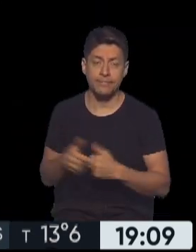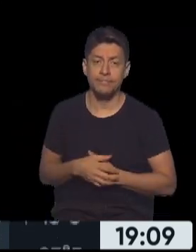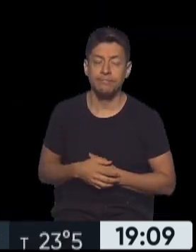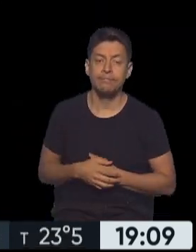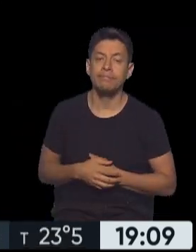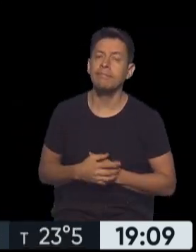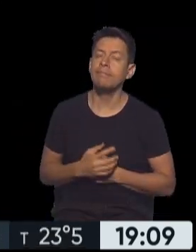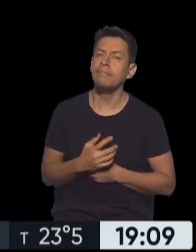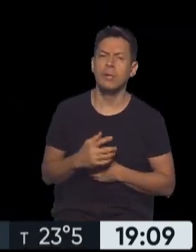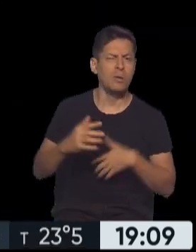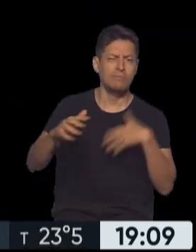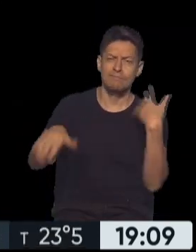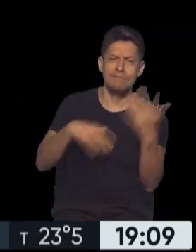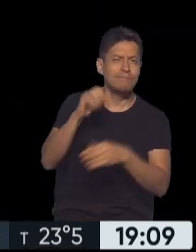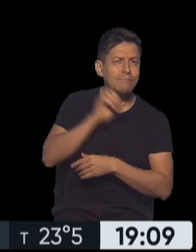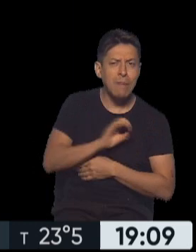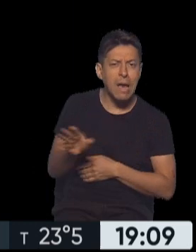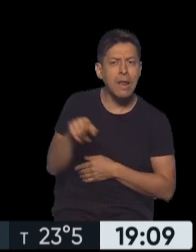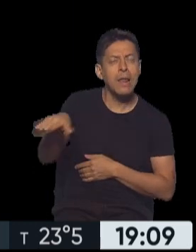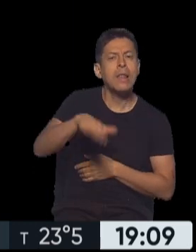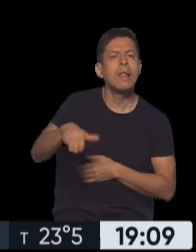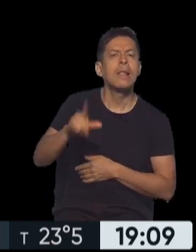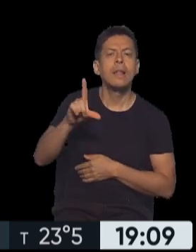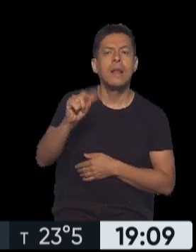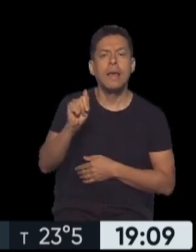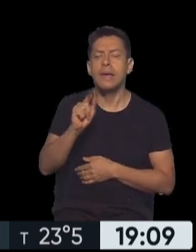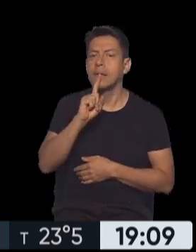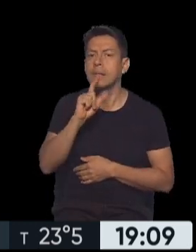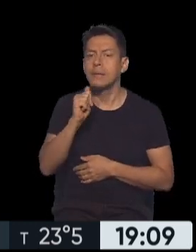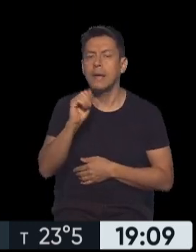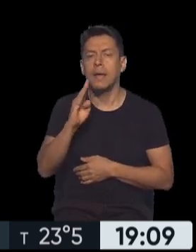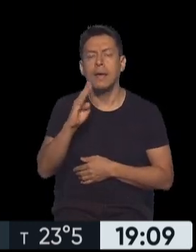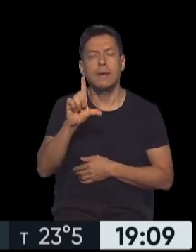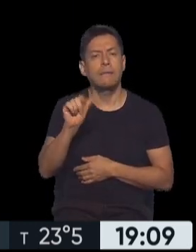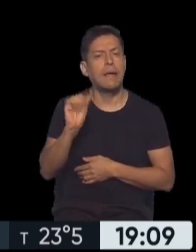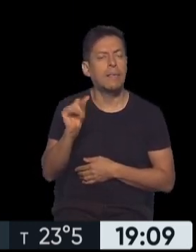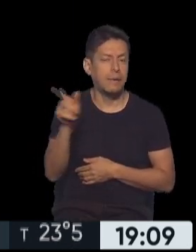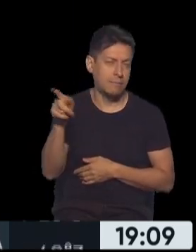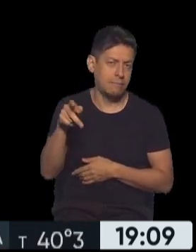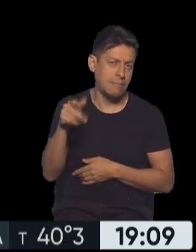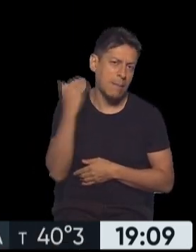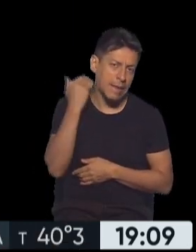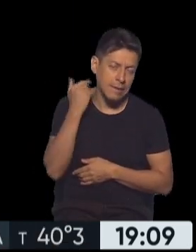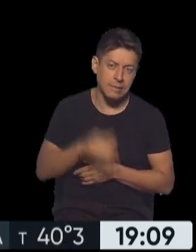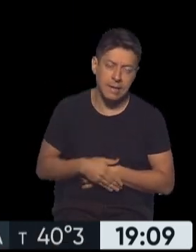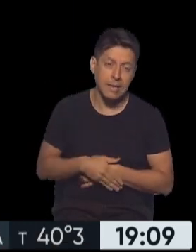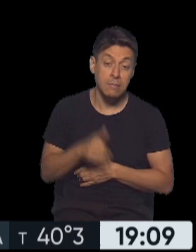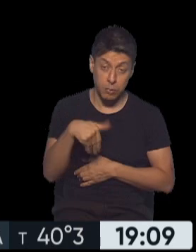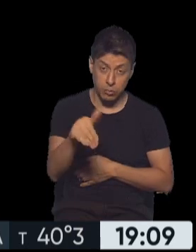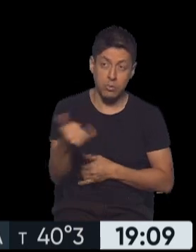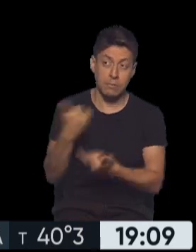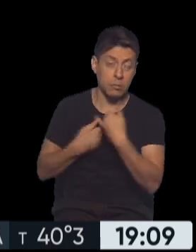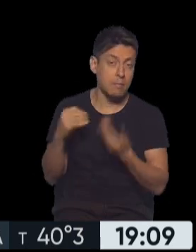Pero una locura, lo que ha pasado allí en La Tablada. Seguramente en las próximas horas tendremos más información acerca de qué fue la